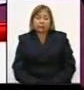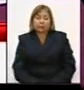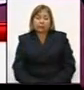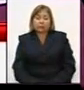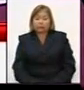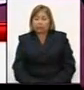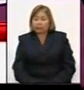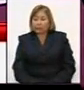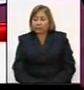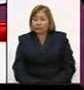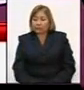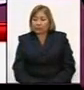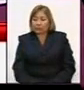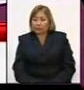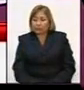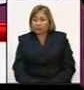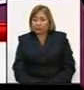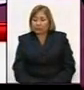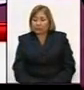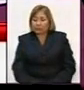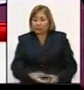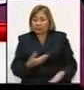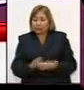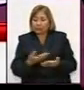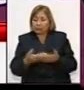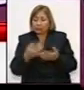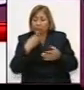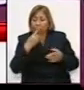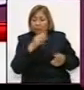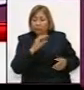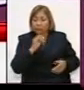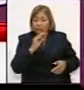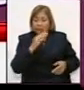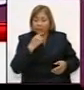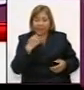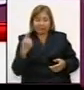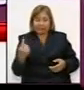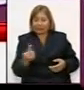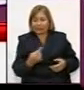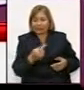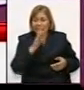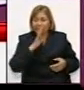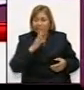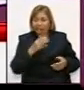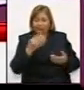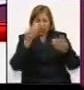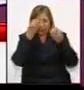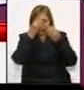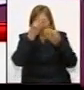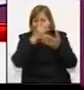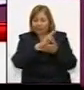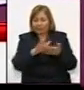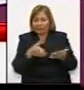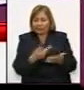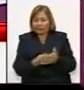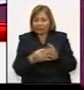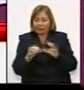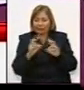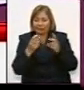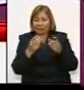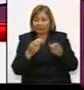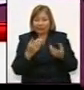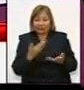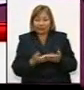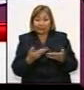Congresista Iberico, solamente para ponerlo sobre la mesa y además para que los demás congresistas estén informados de todos los temas que hay.